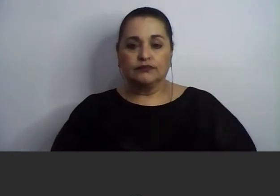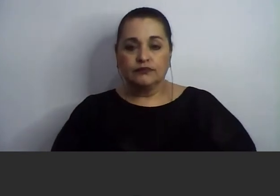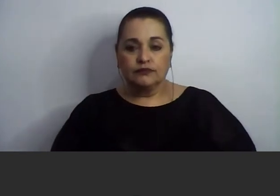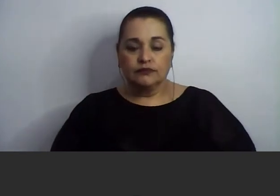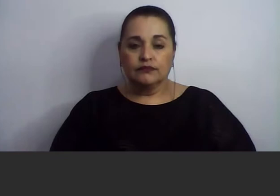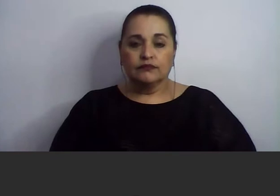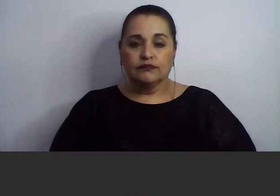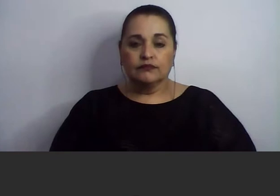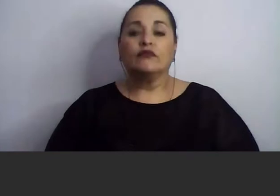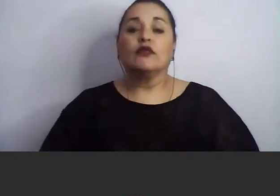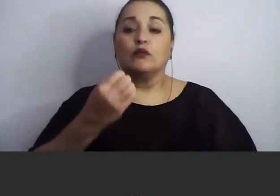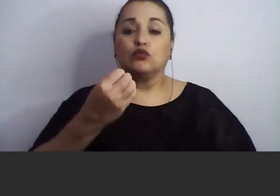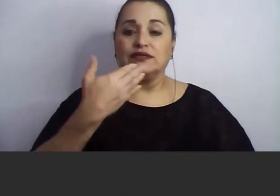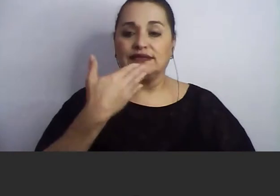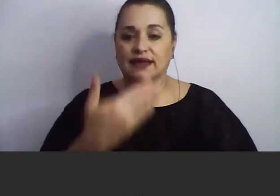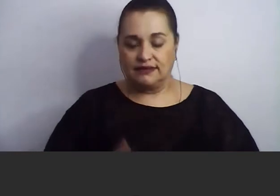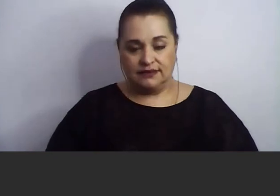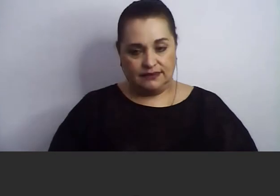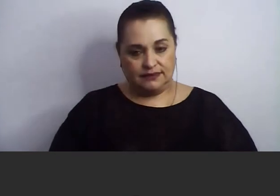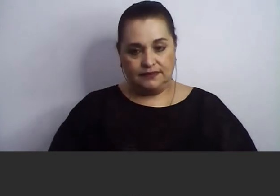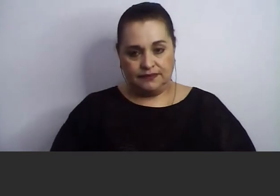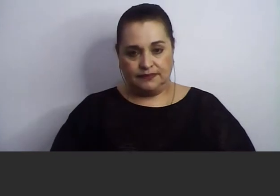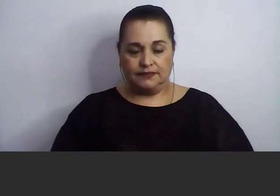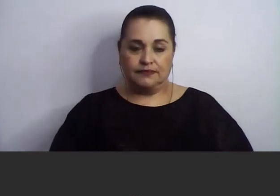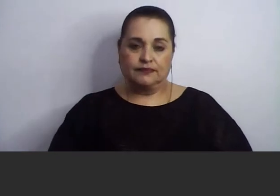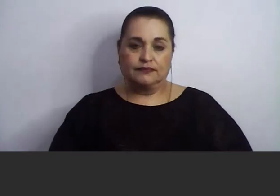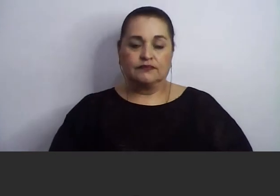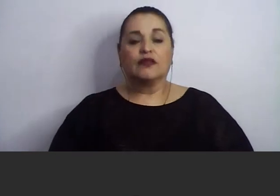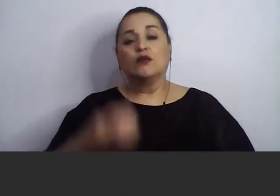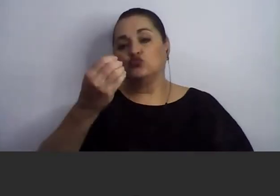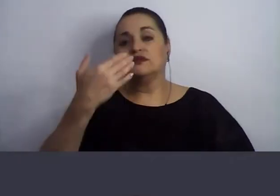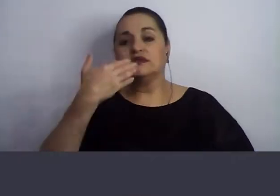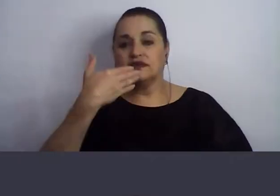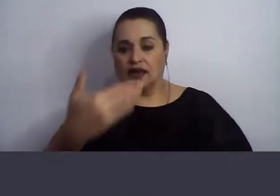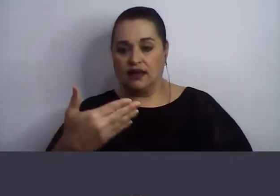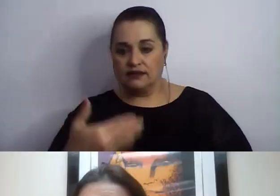muchas gracias muchas gracias